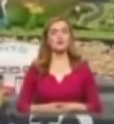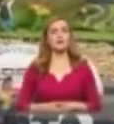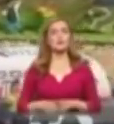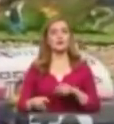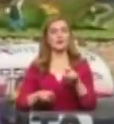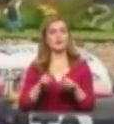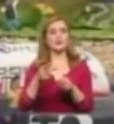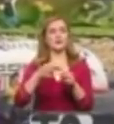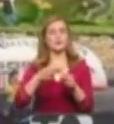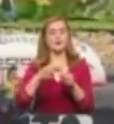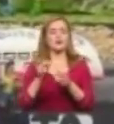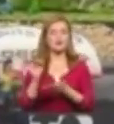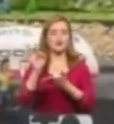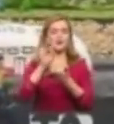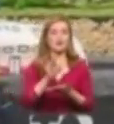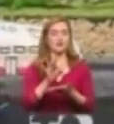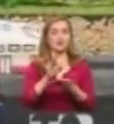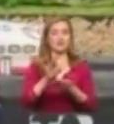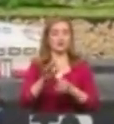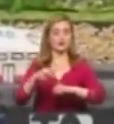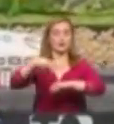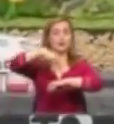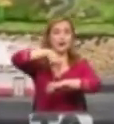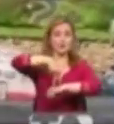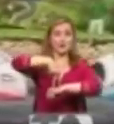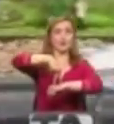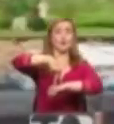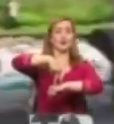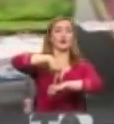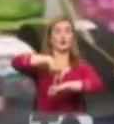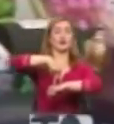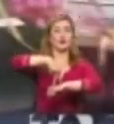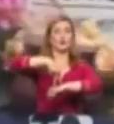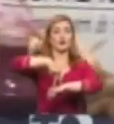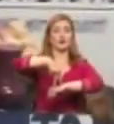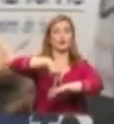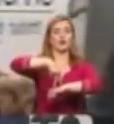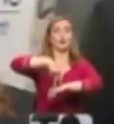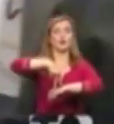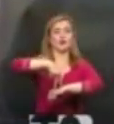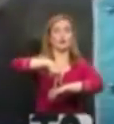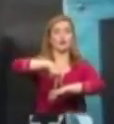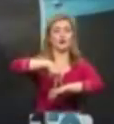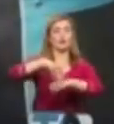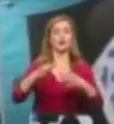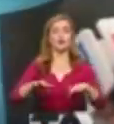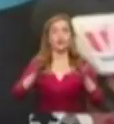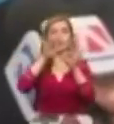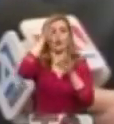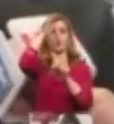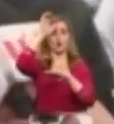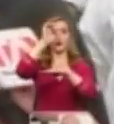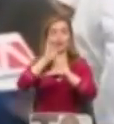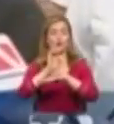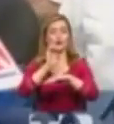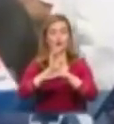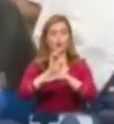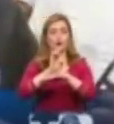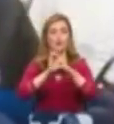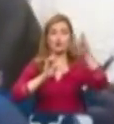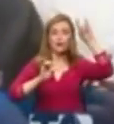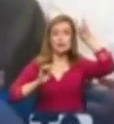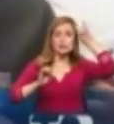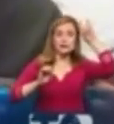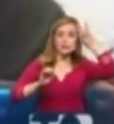algunos personajes, hemos representado lo que es el panecillo, hemos representado lo que es también un personaje muy importante en la cultura ecuatoriana, como es el Diablo